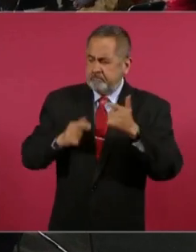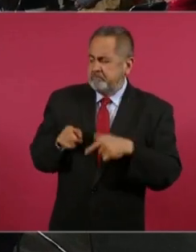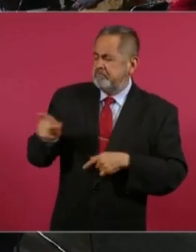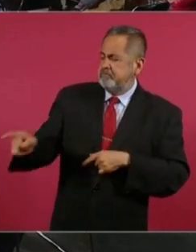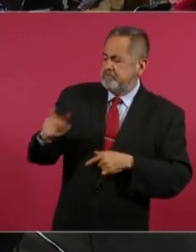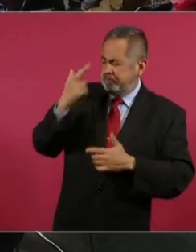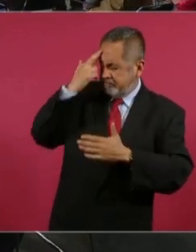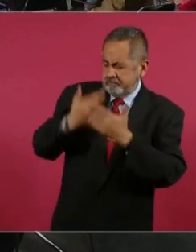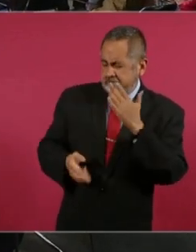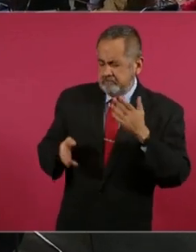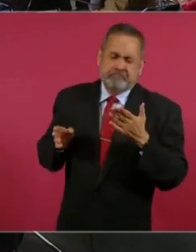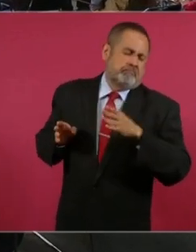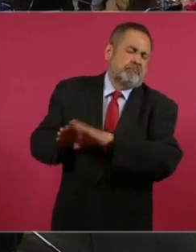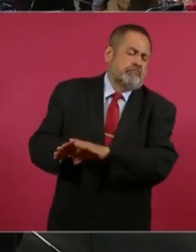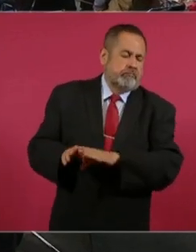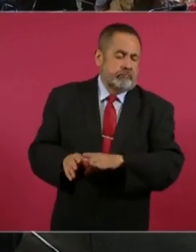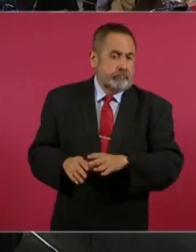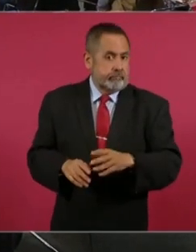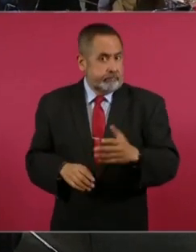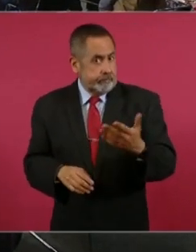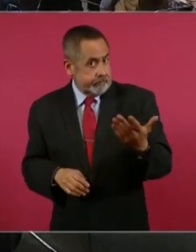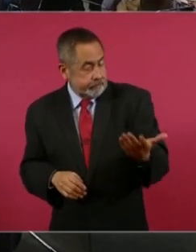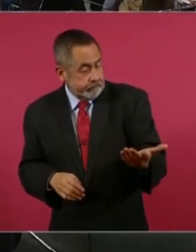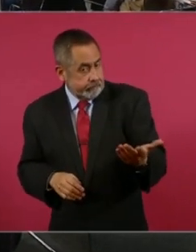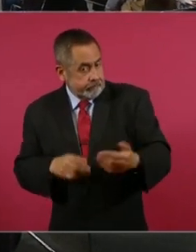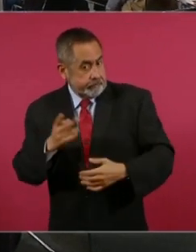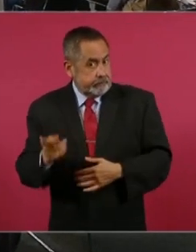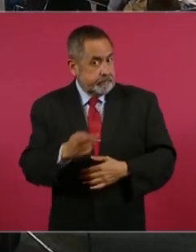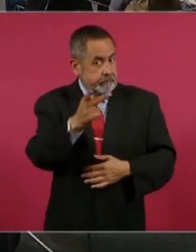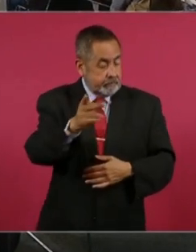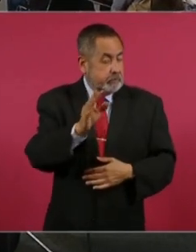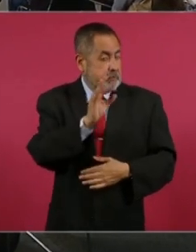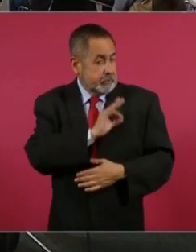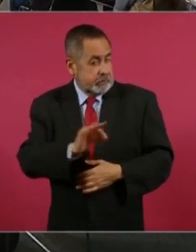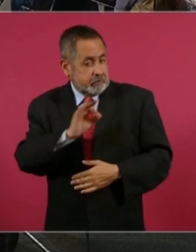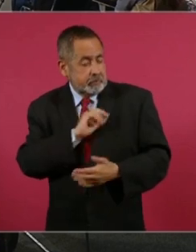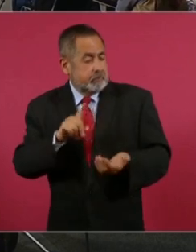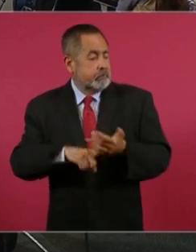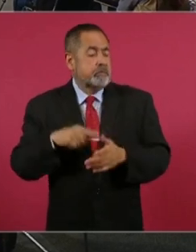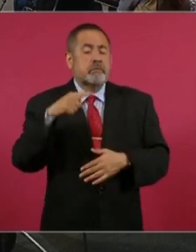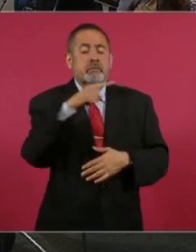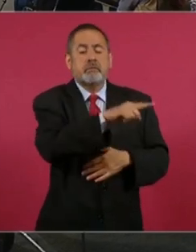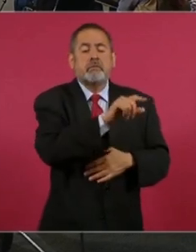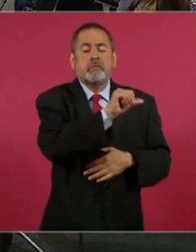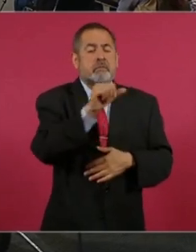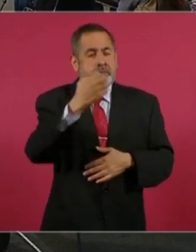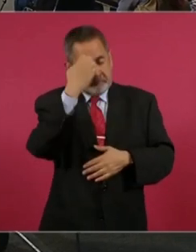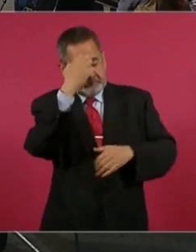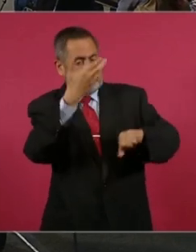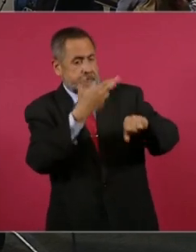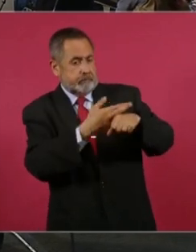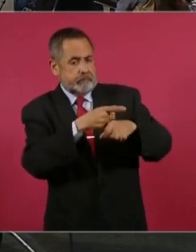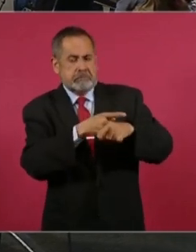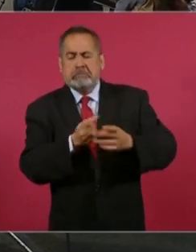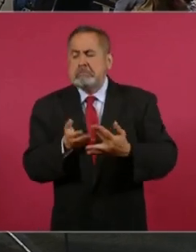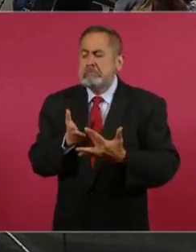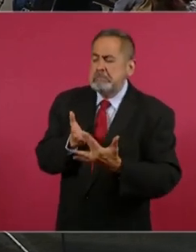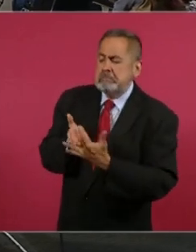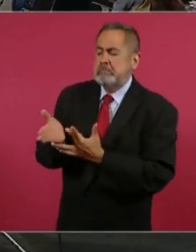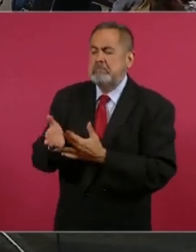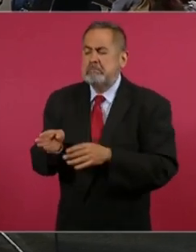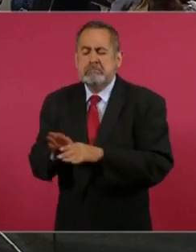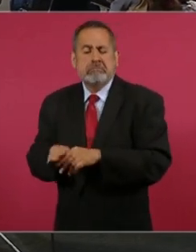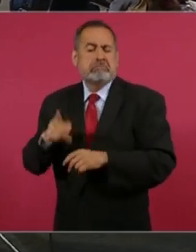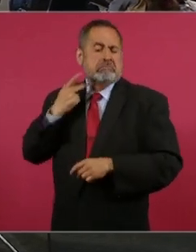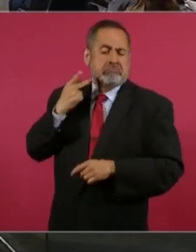es, presidente, ¿está permitido o tolerado que una aerolínea extranjera se entrometa en